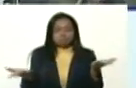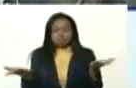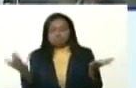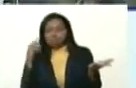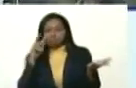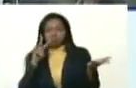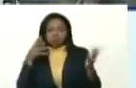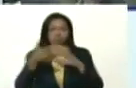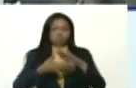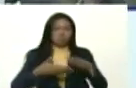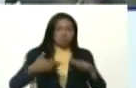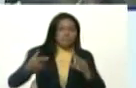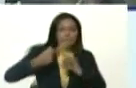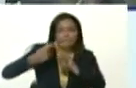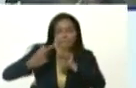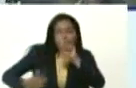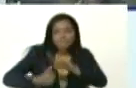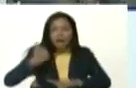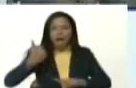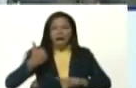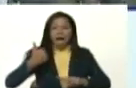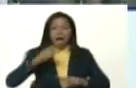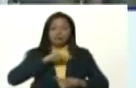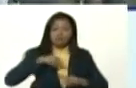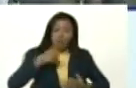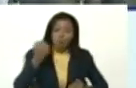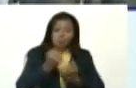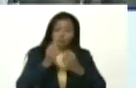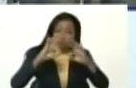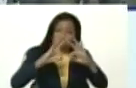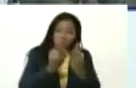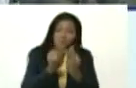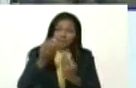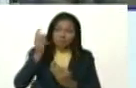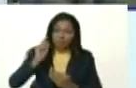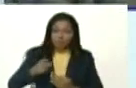le vea, efectos positivos. Si apoyamos a la familia